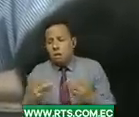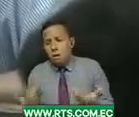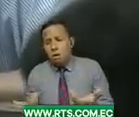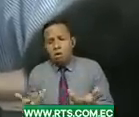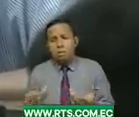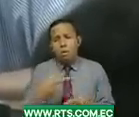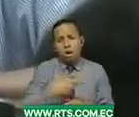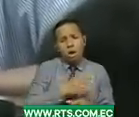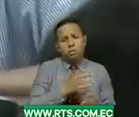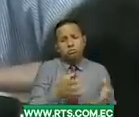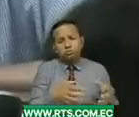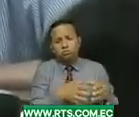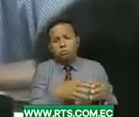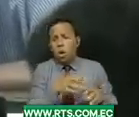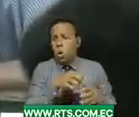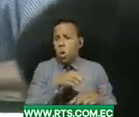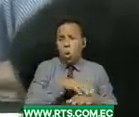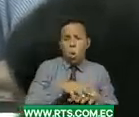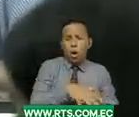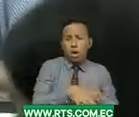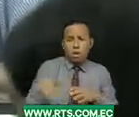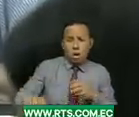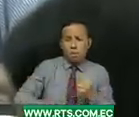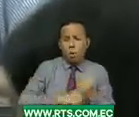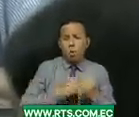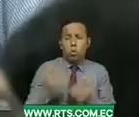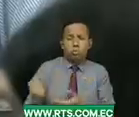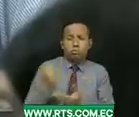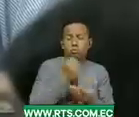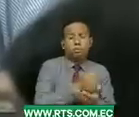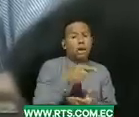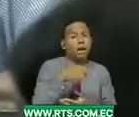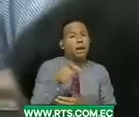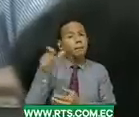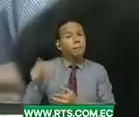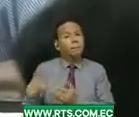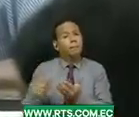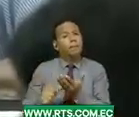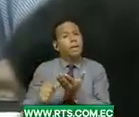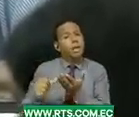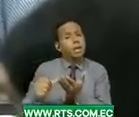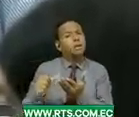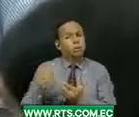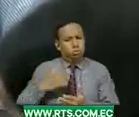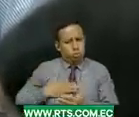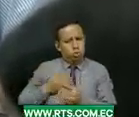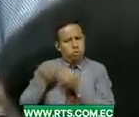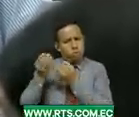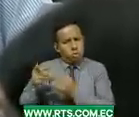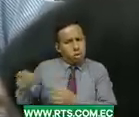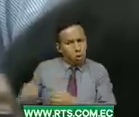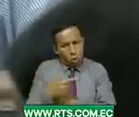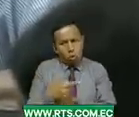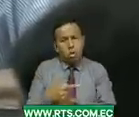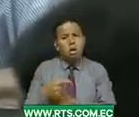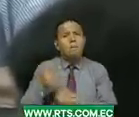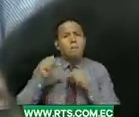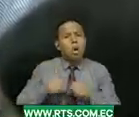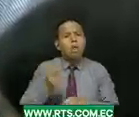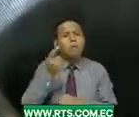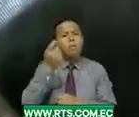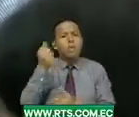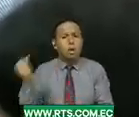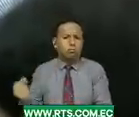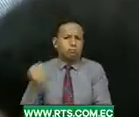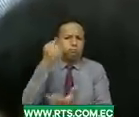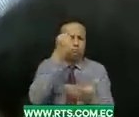Consejo Provincial de Los Ríos. Y el ministro tiene una clara instrucción mía de proveer liquidez al